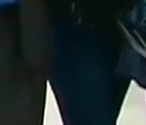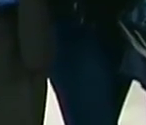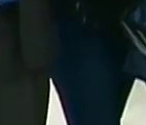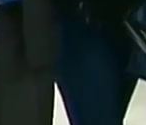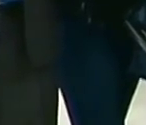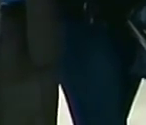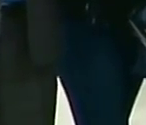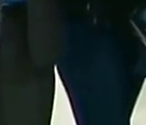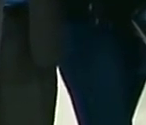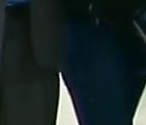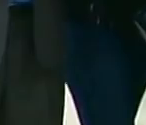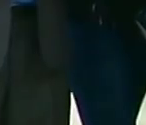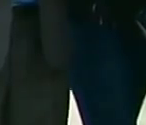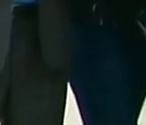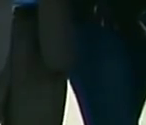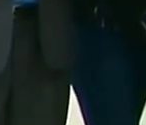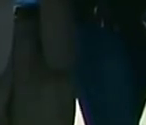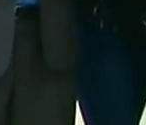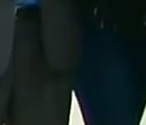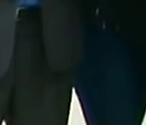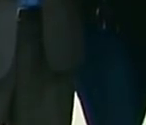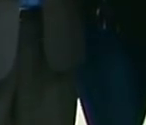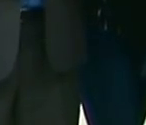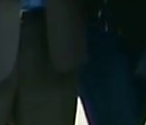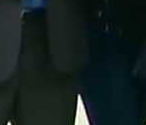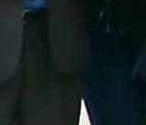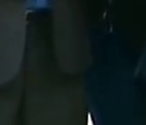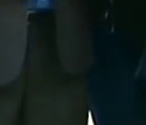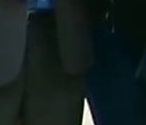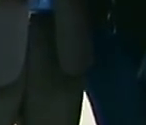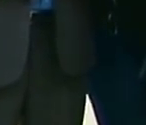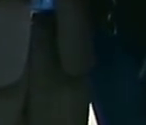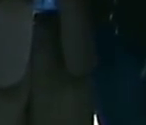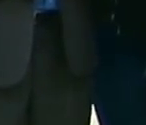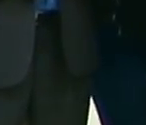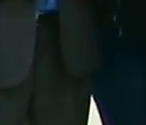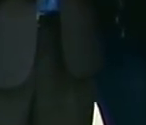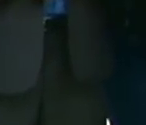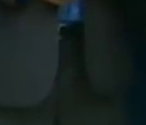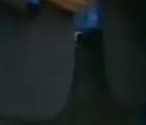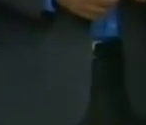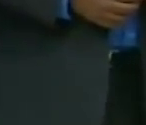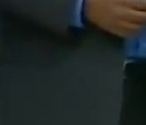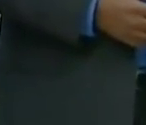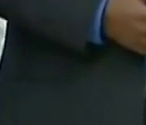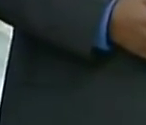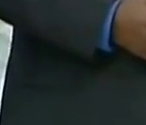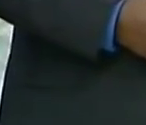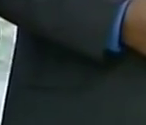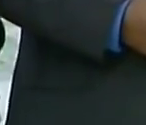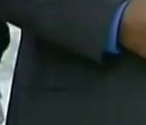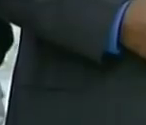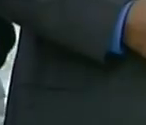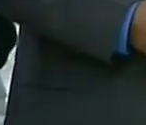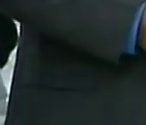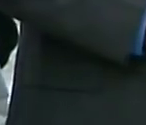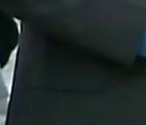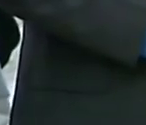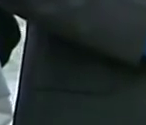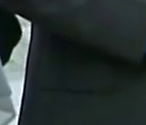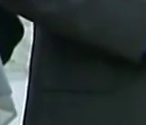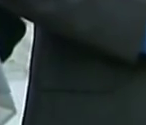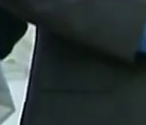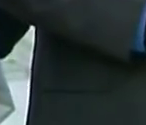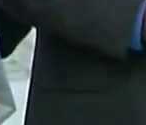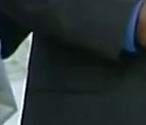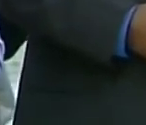de Eduardo Piñate y nosotros ahora vamos a escuchar declaraciones del constituyente Ricardo